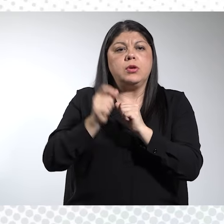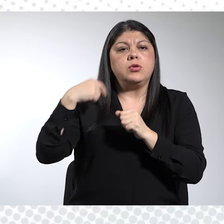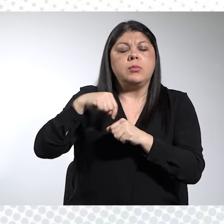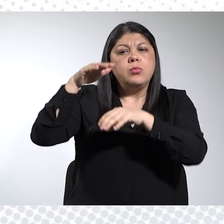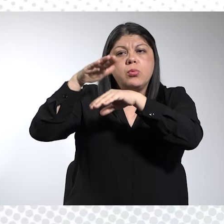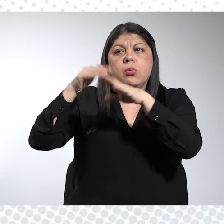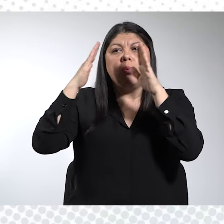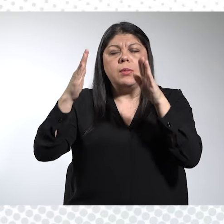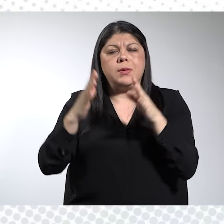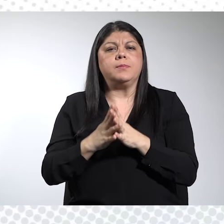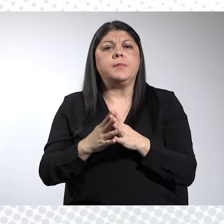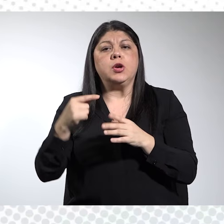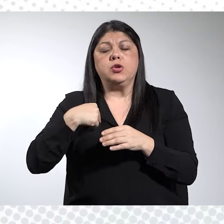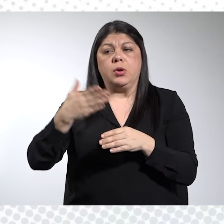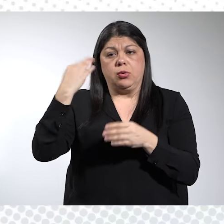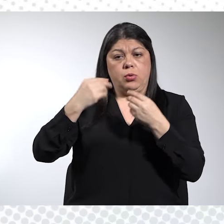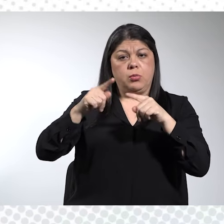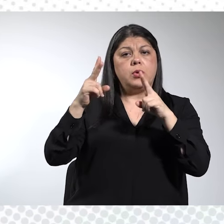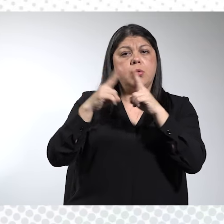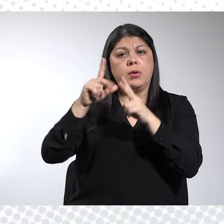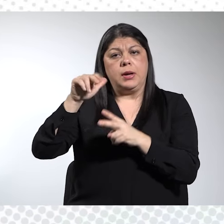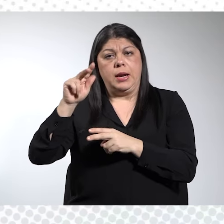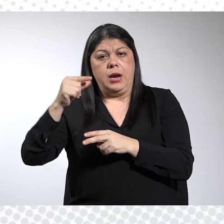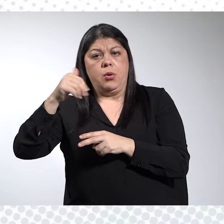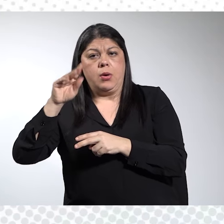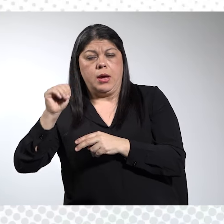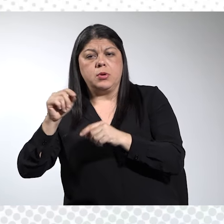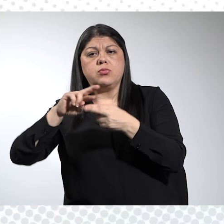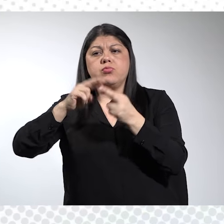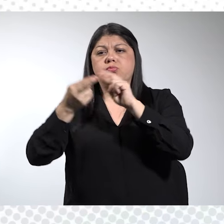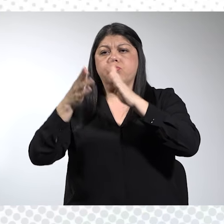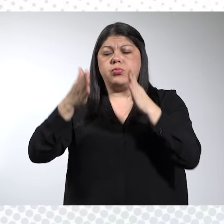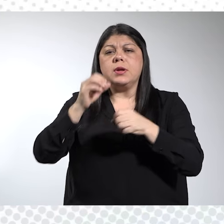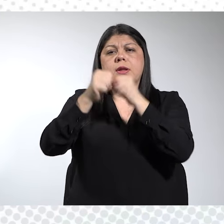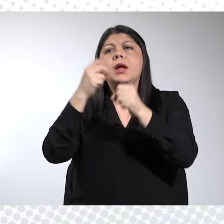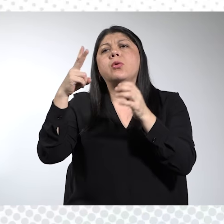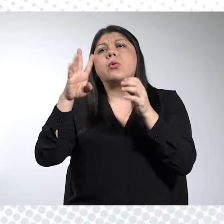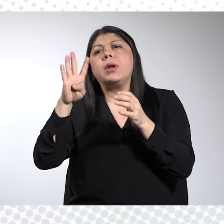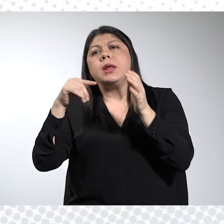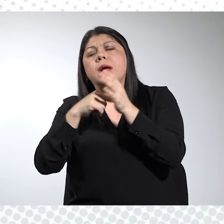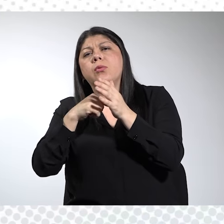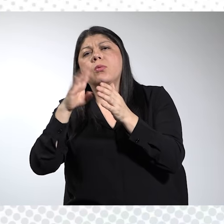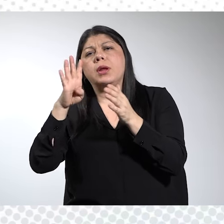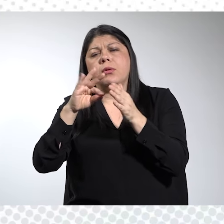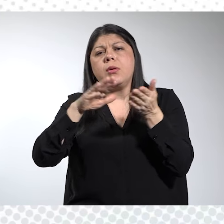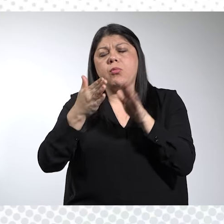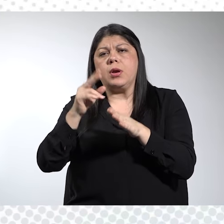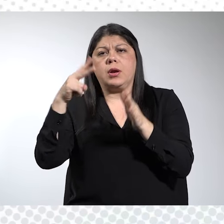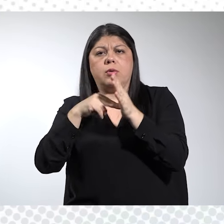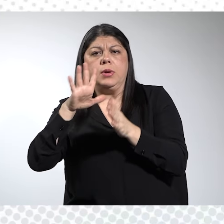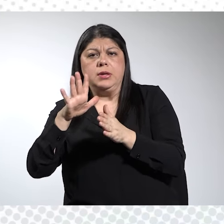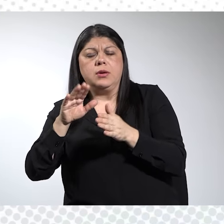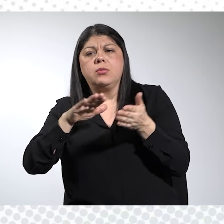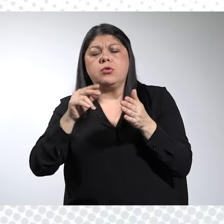aquí tenemos un llamado de atención muy grande. Tuve la oportunidad de conocer a don Lalo Gámez, que fue el reformista del 49, él muere en el 2005, tengo el